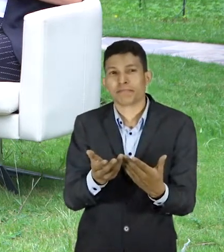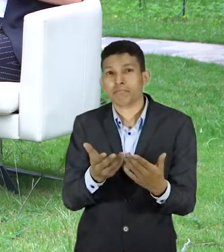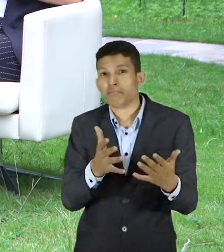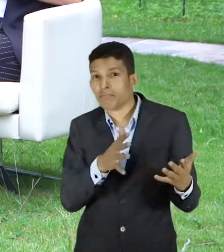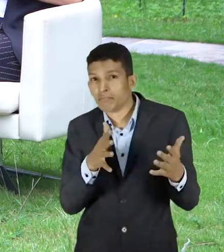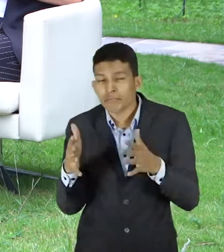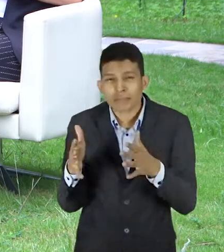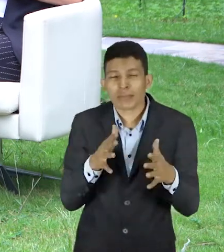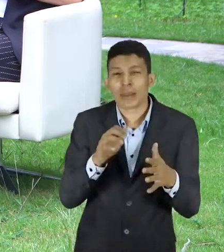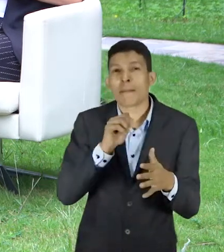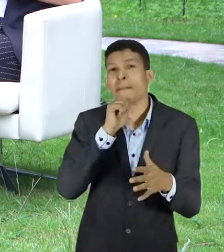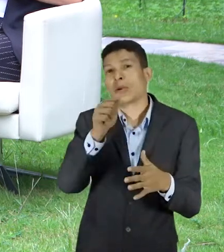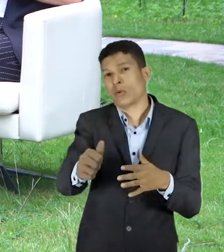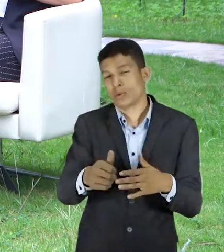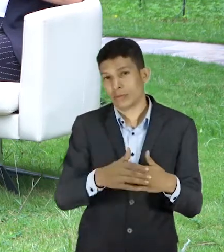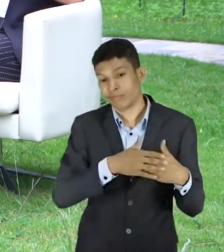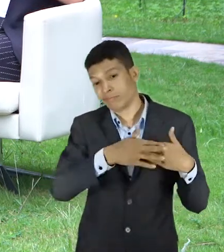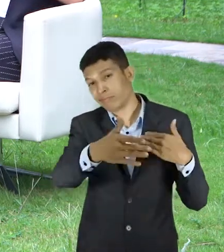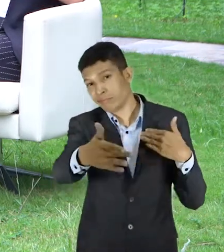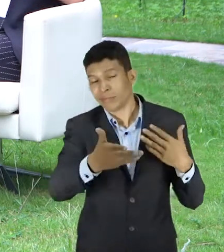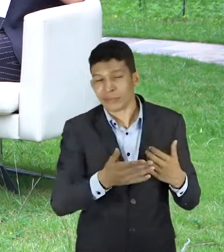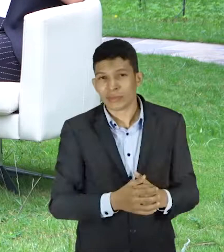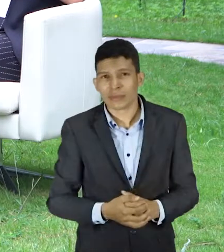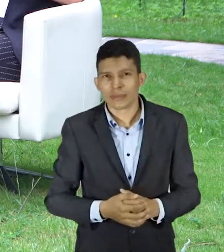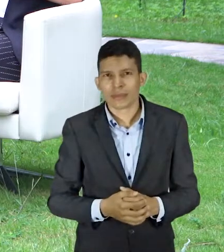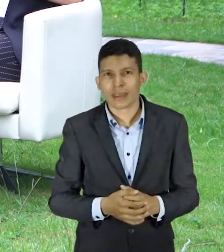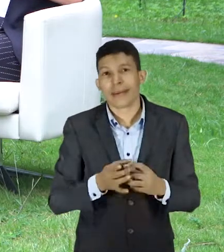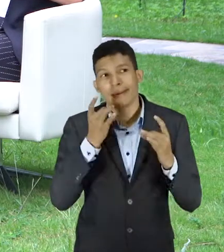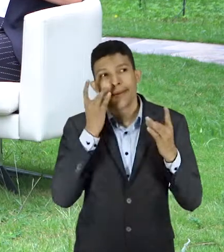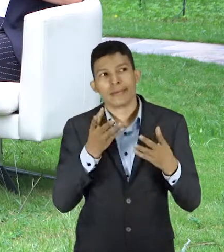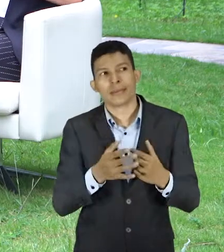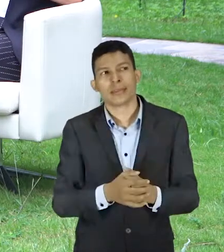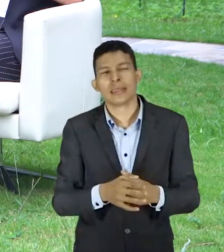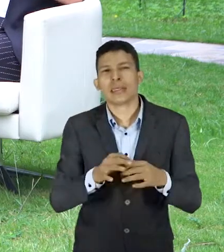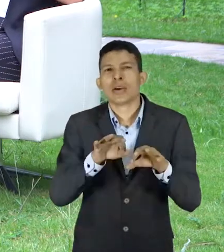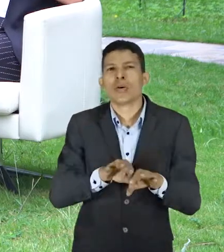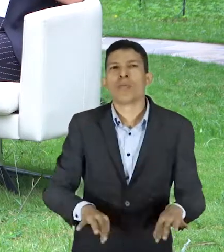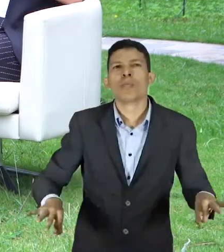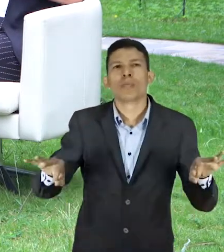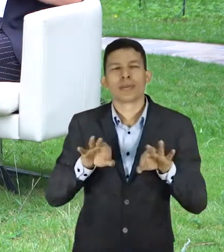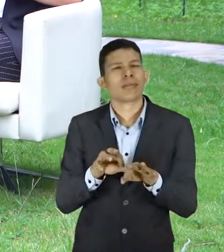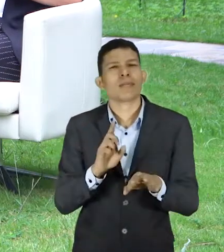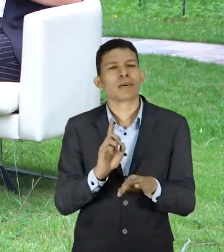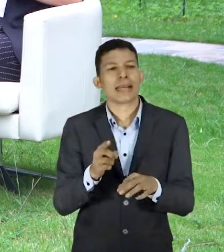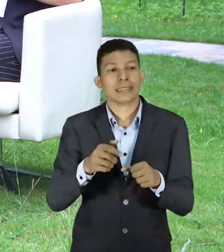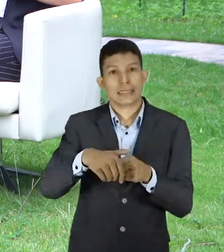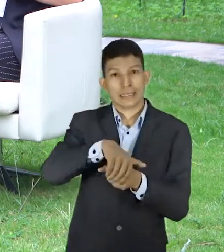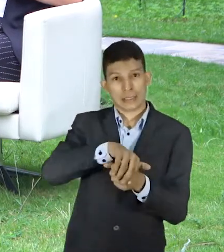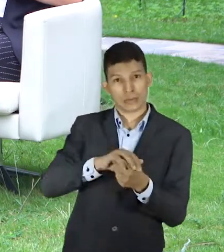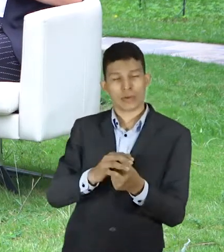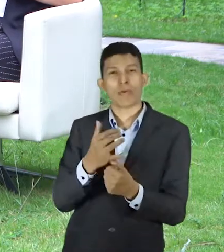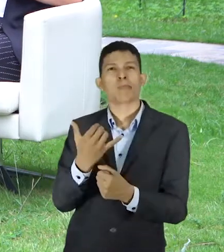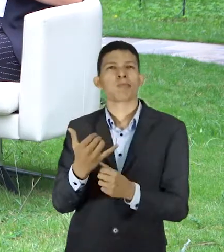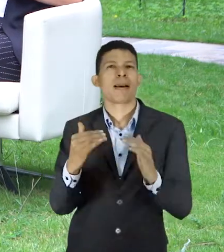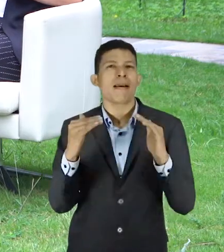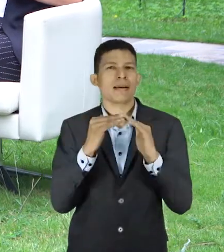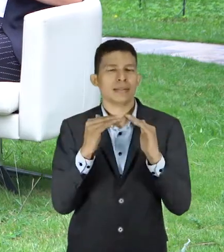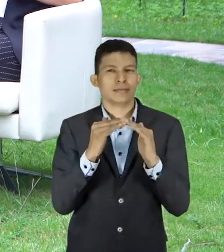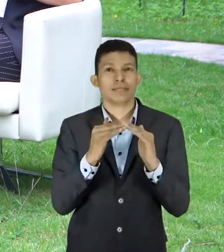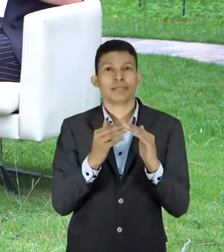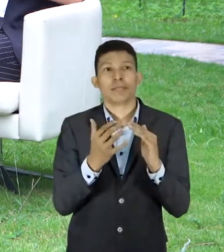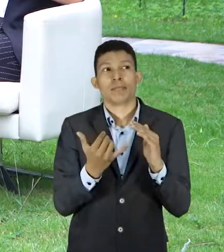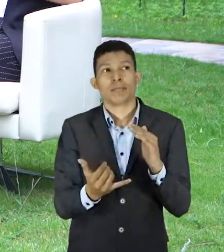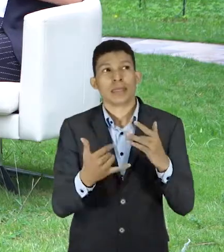a mediano y largo plazo más grave. Entonces lo más importante es, cuando hay una situación así en la